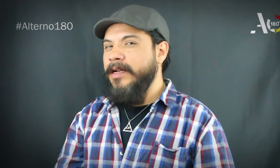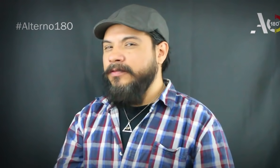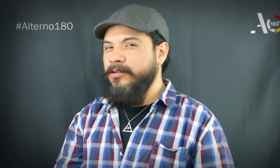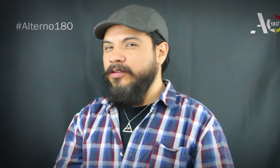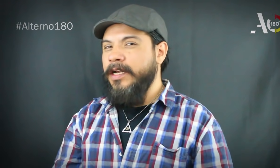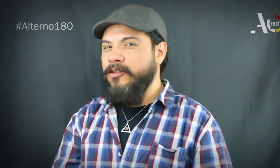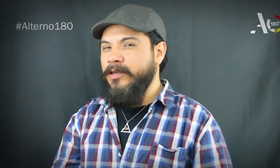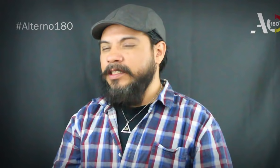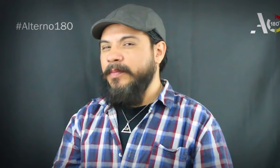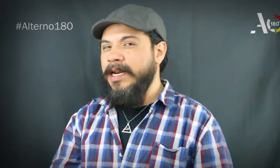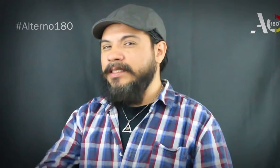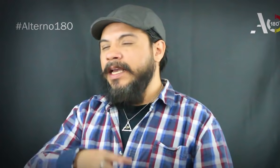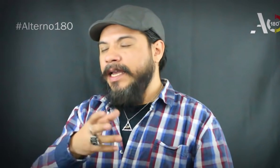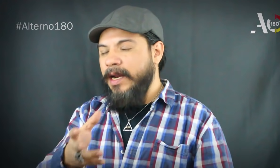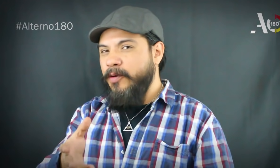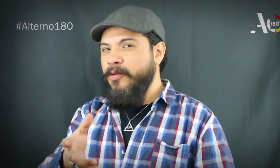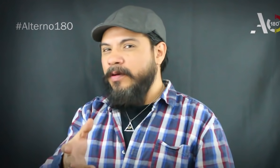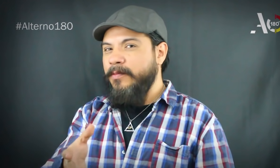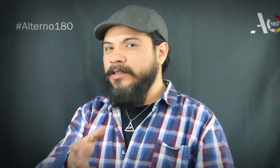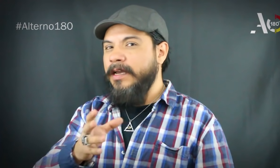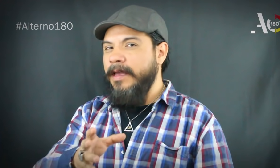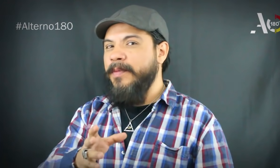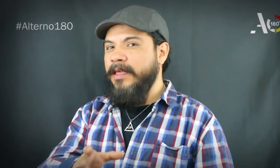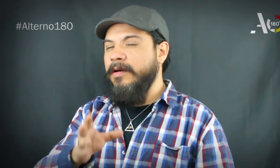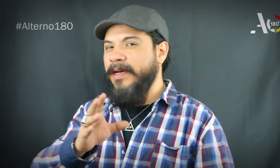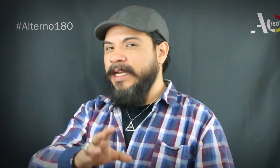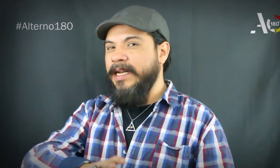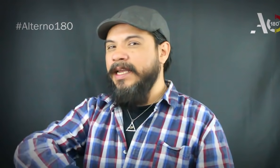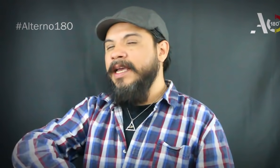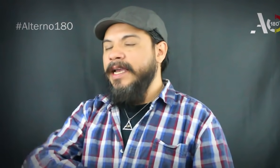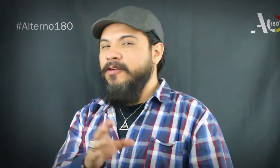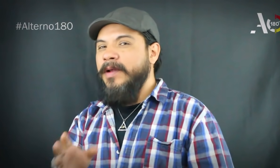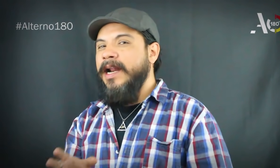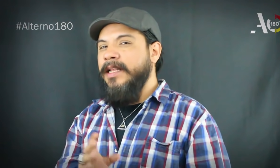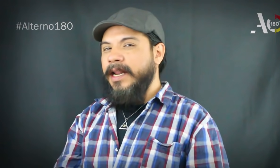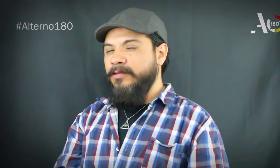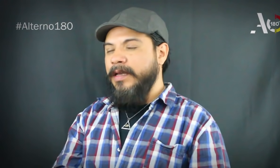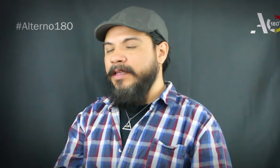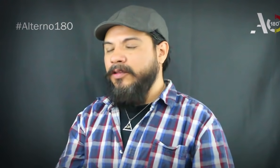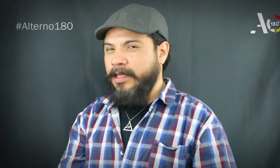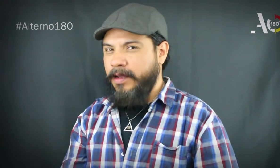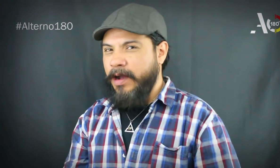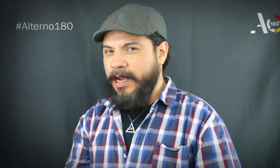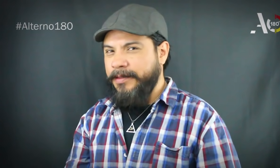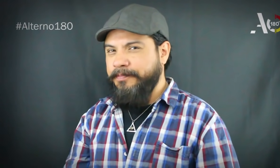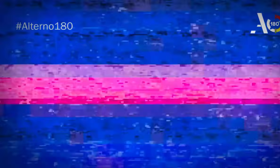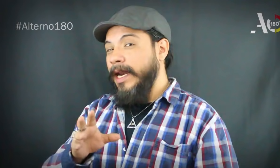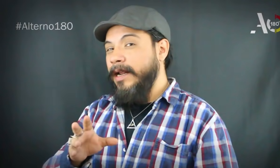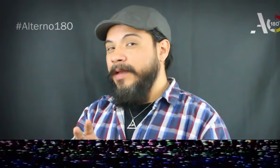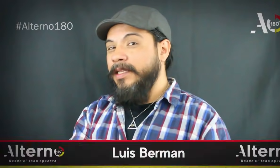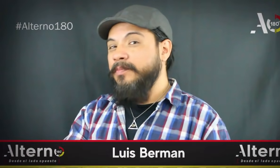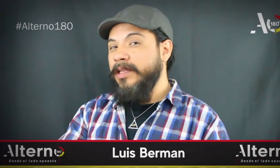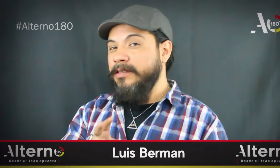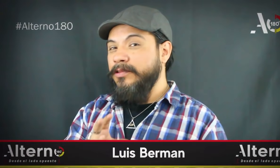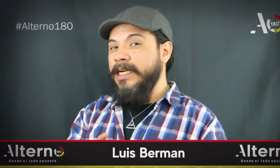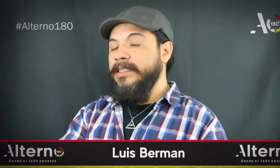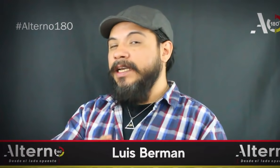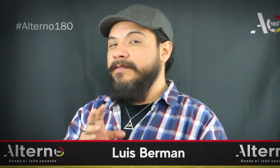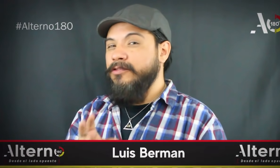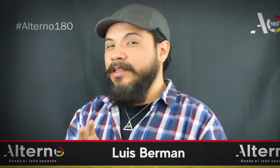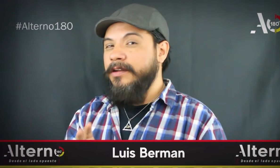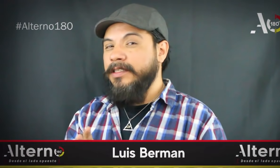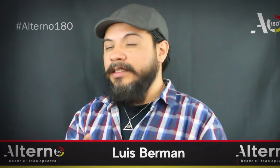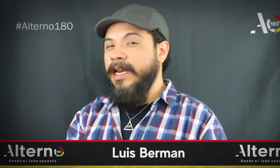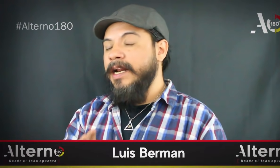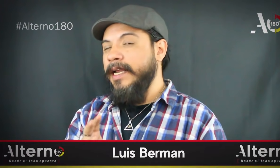pretendían remover a funcionarios municipales que el propio Barbosa había pedido a Patjane que nombrara en el Ayuntamiento de Tehuacán. Claramente puede escucharse